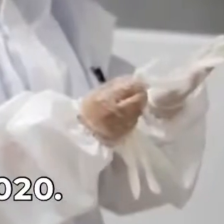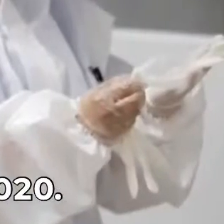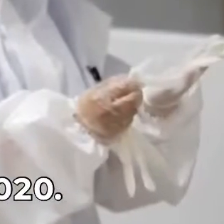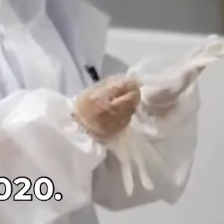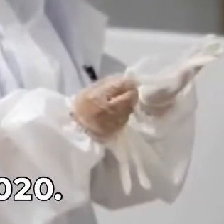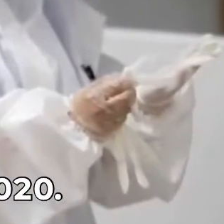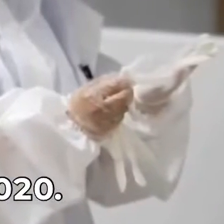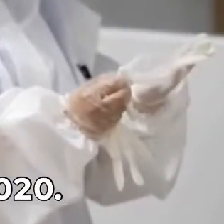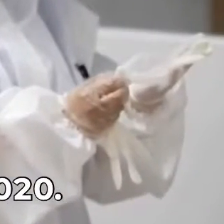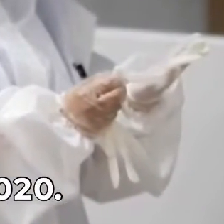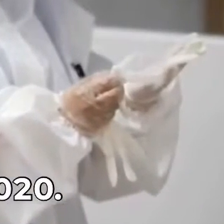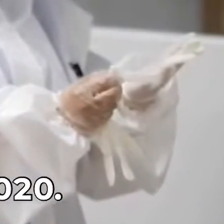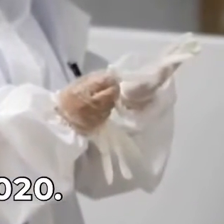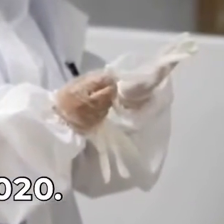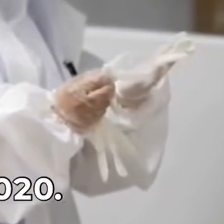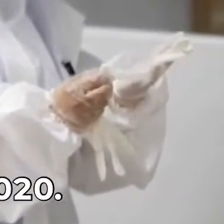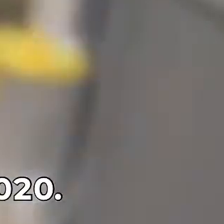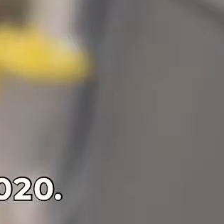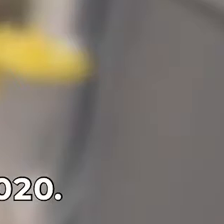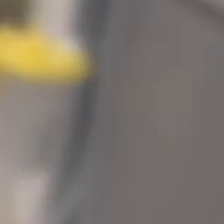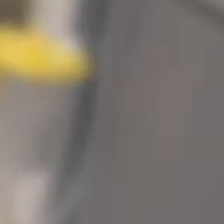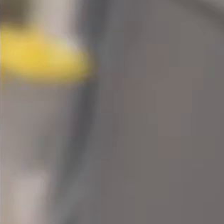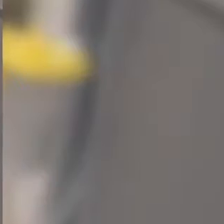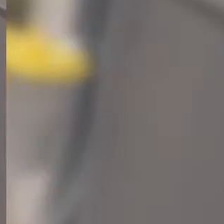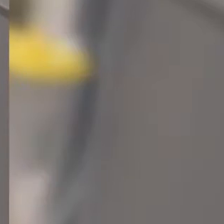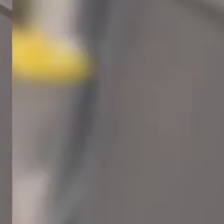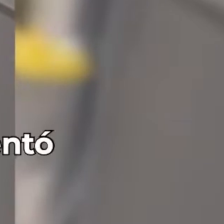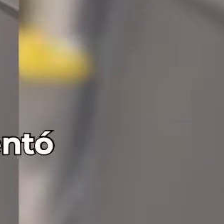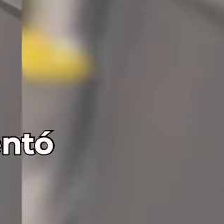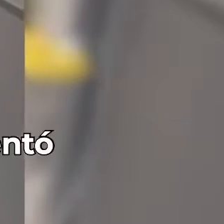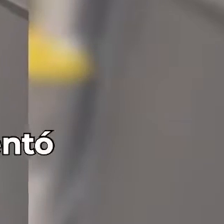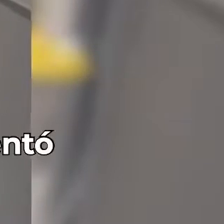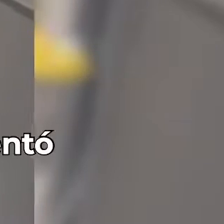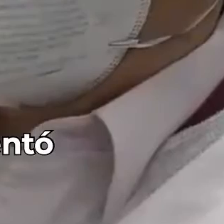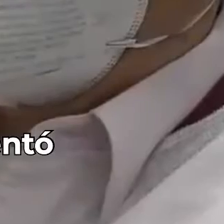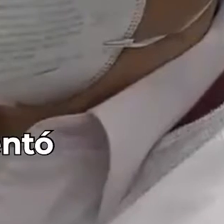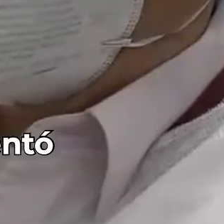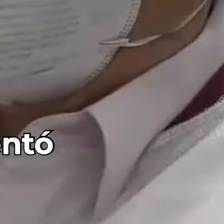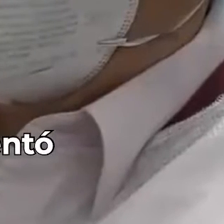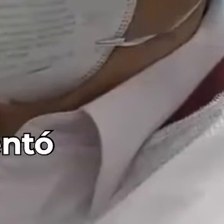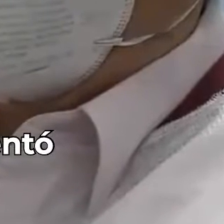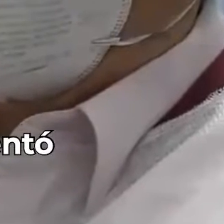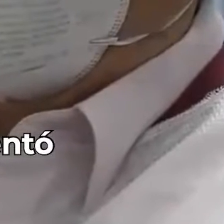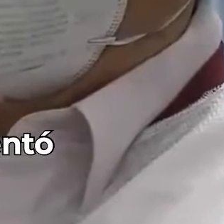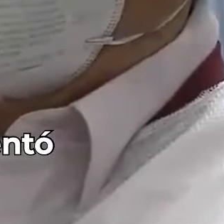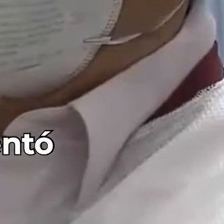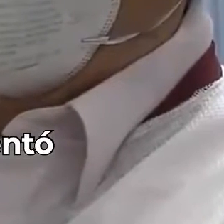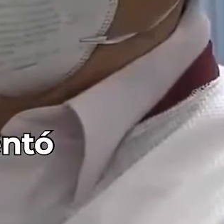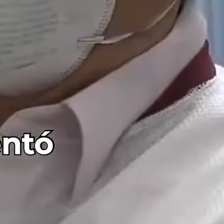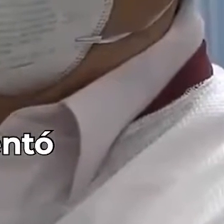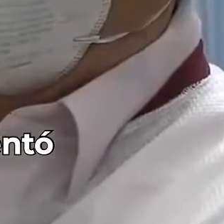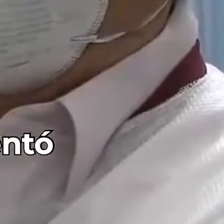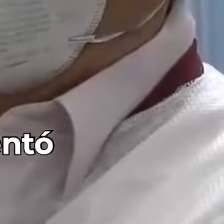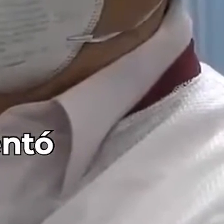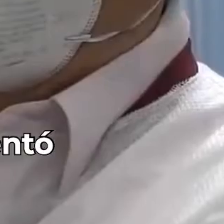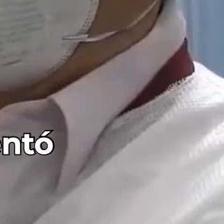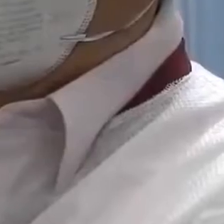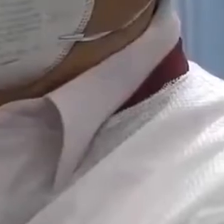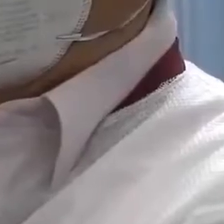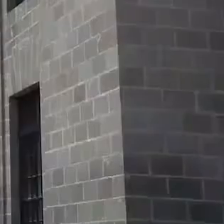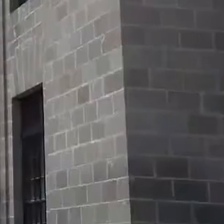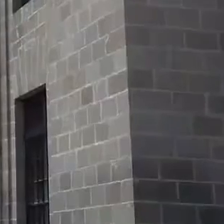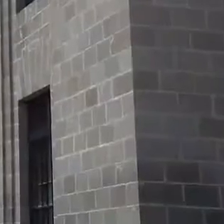eso en el Gobierno de México tenemos la aspiración de construir un estado de bienestar. Y esto implica